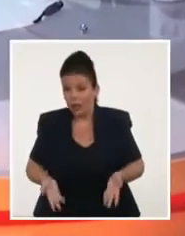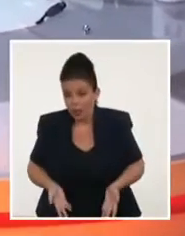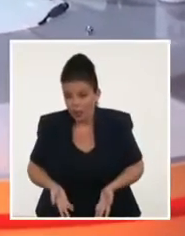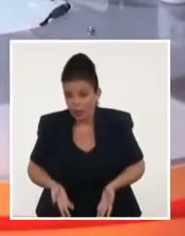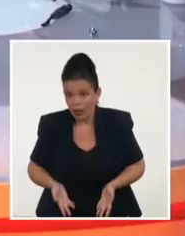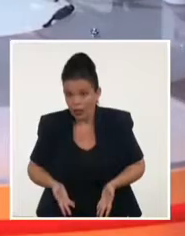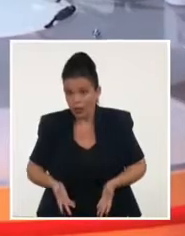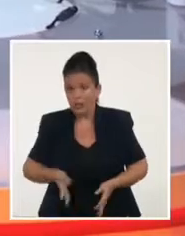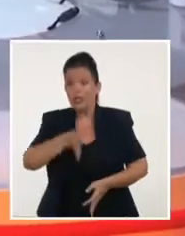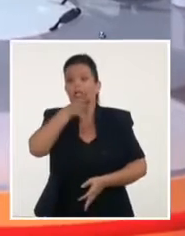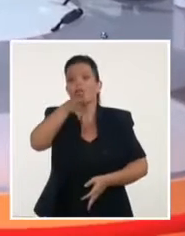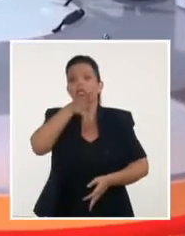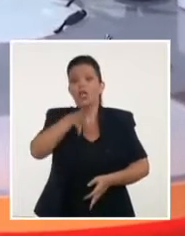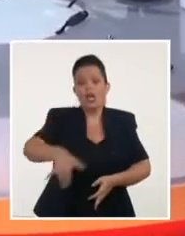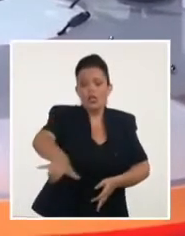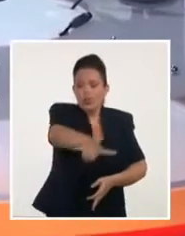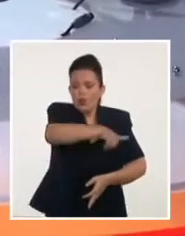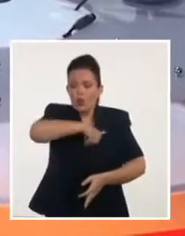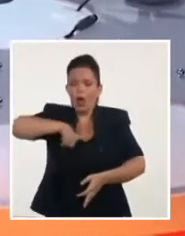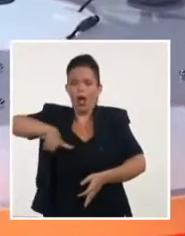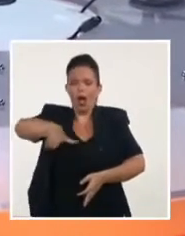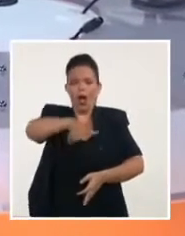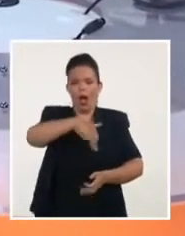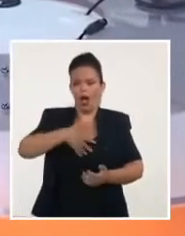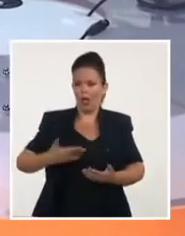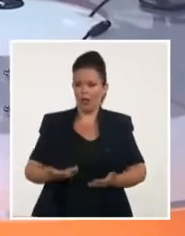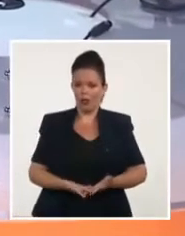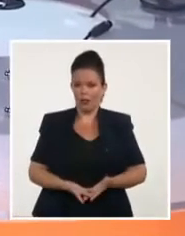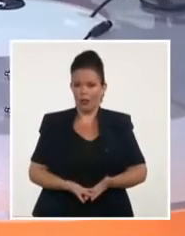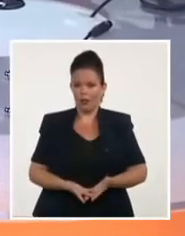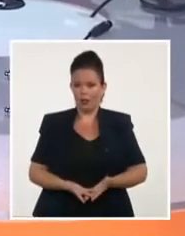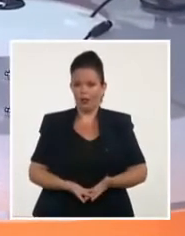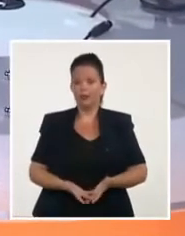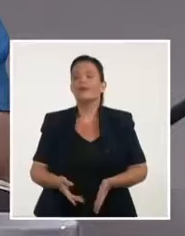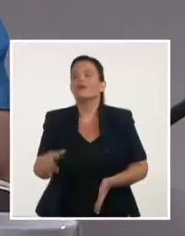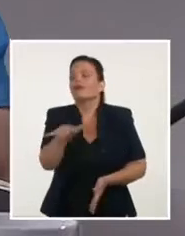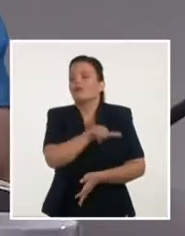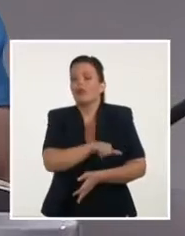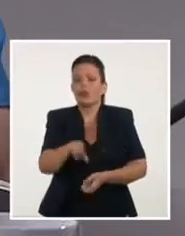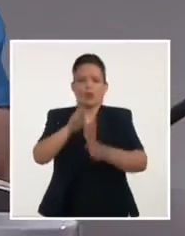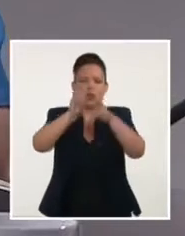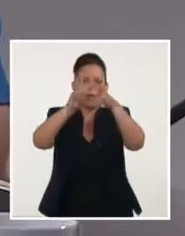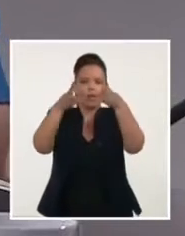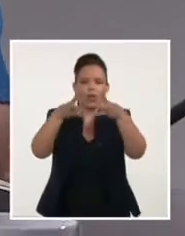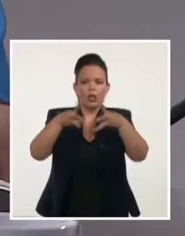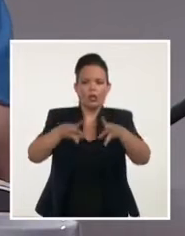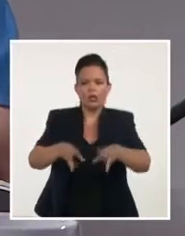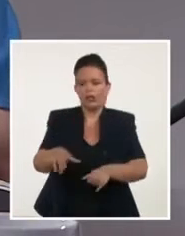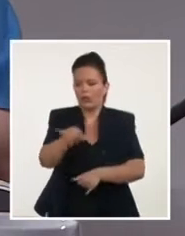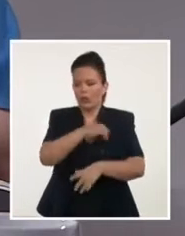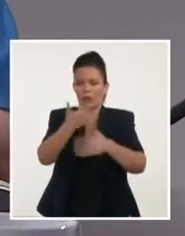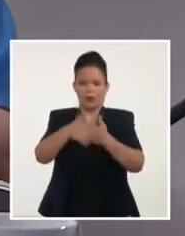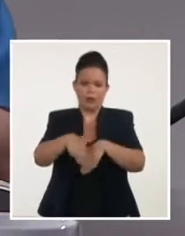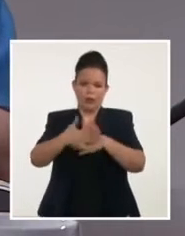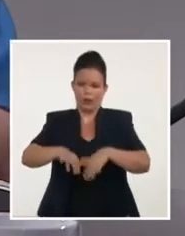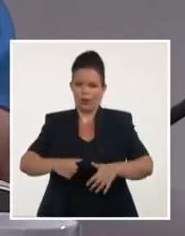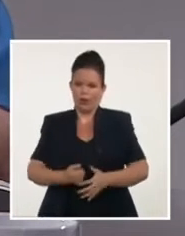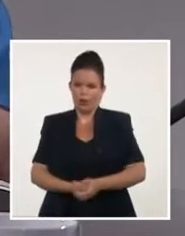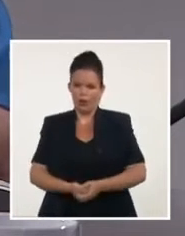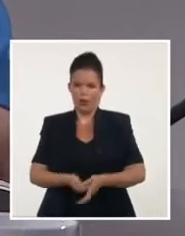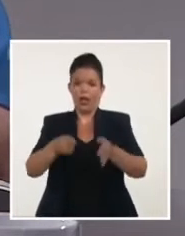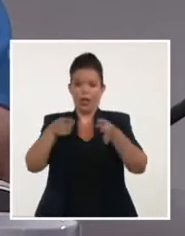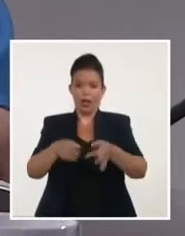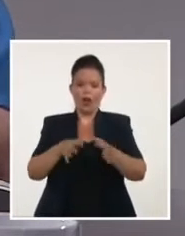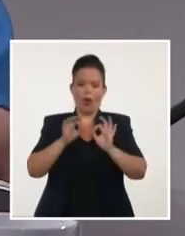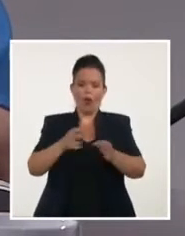natural, aquí se construye. O sea, hay operadores que construyen esto, hay diseños que se construyen y que están precedidos siempre